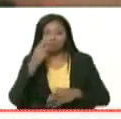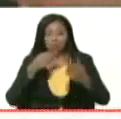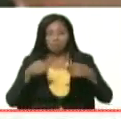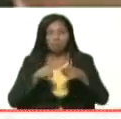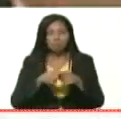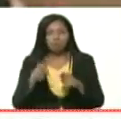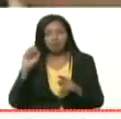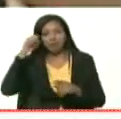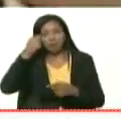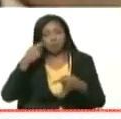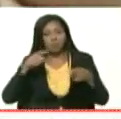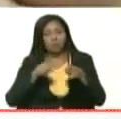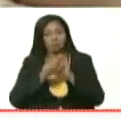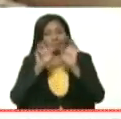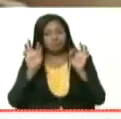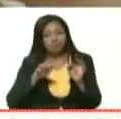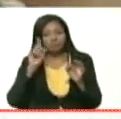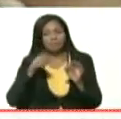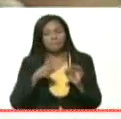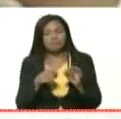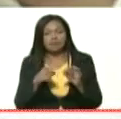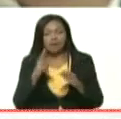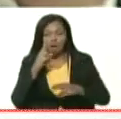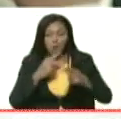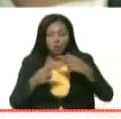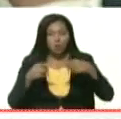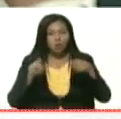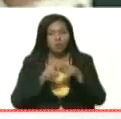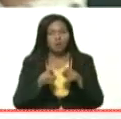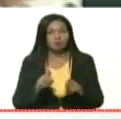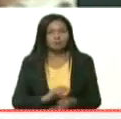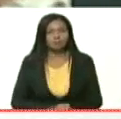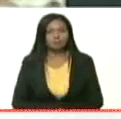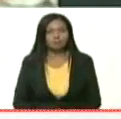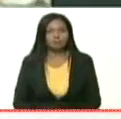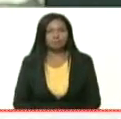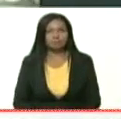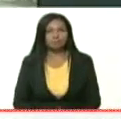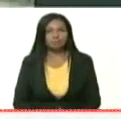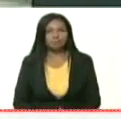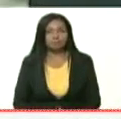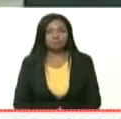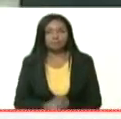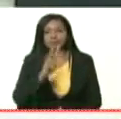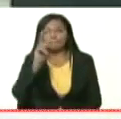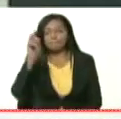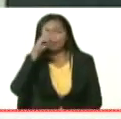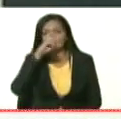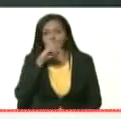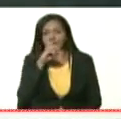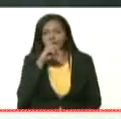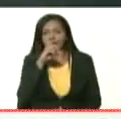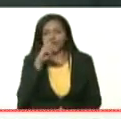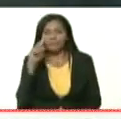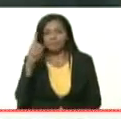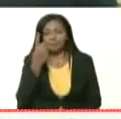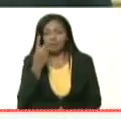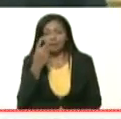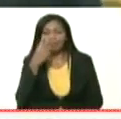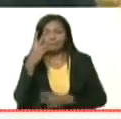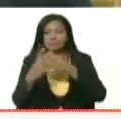a recordar y a honrar los 20 años de la primera